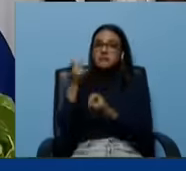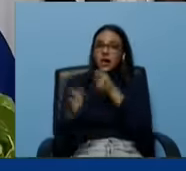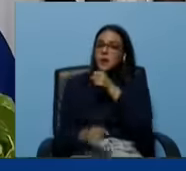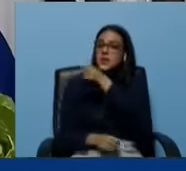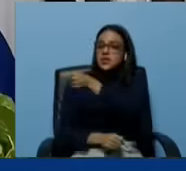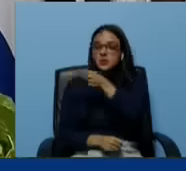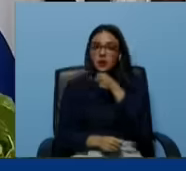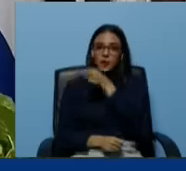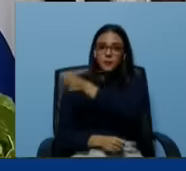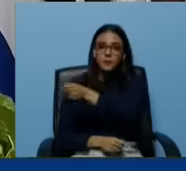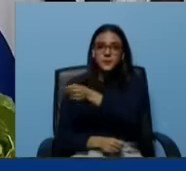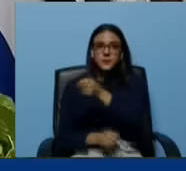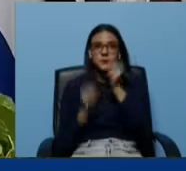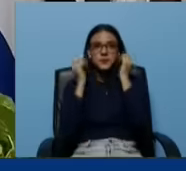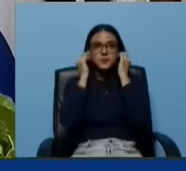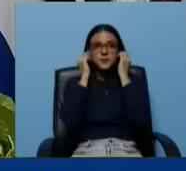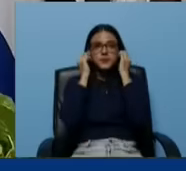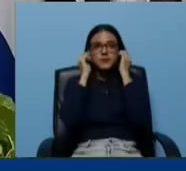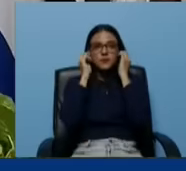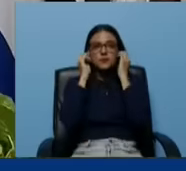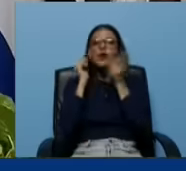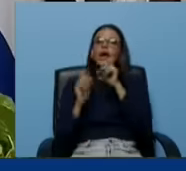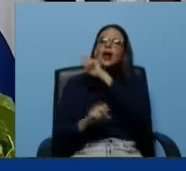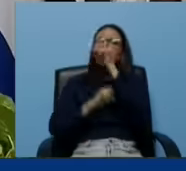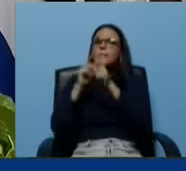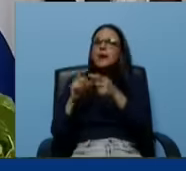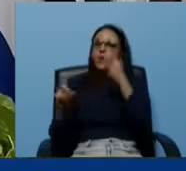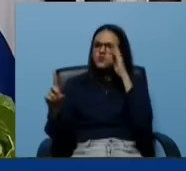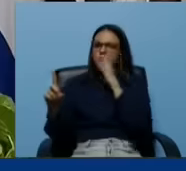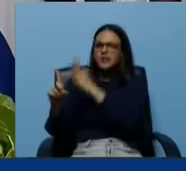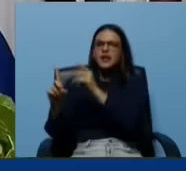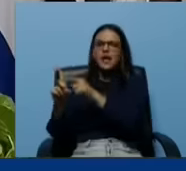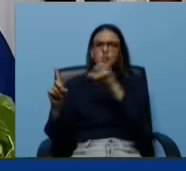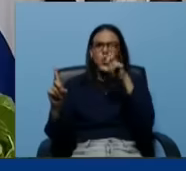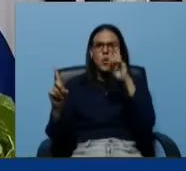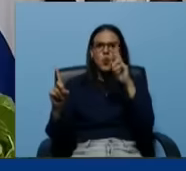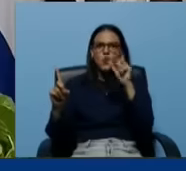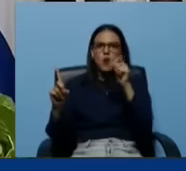entonces, él le preguntan,